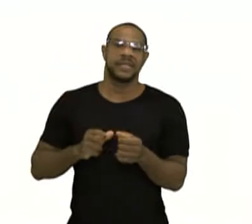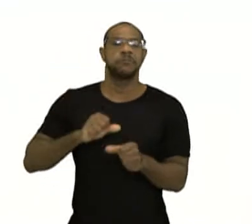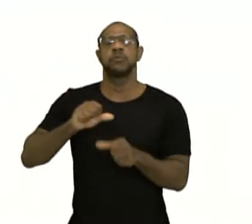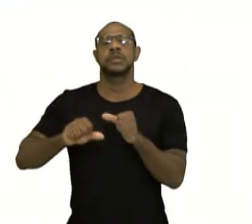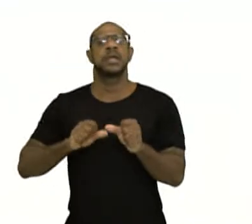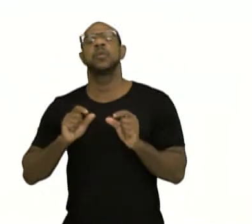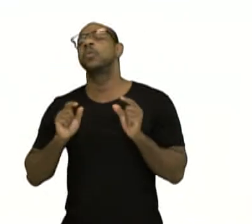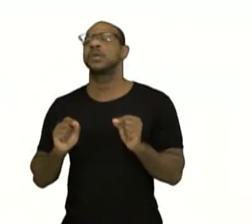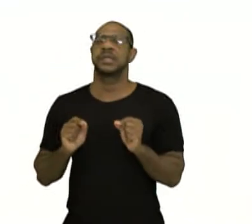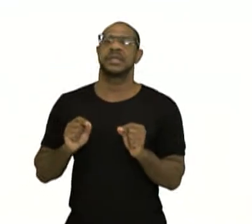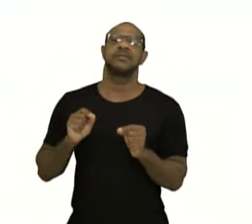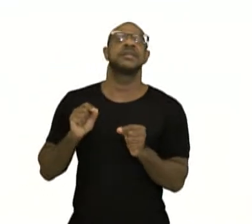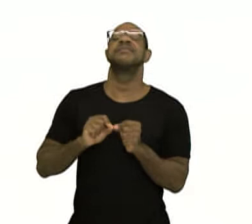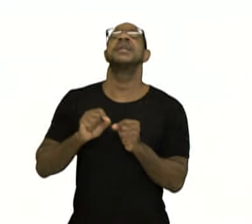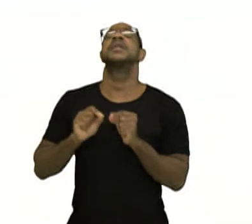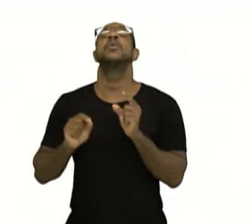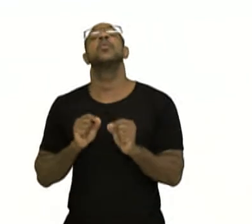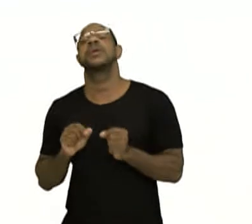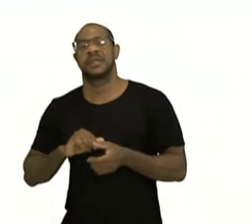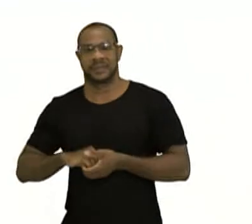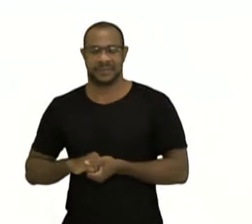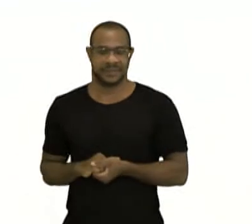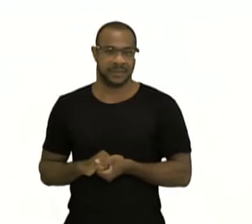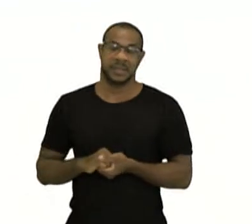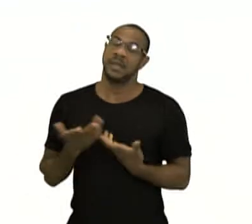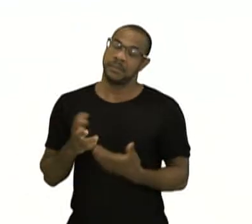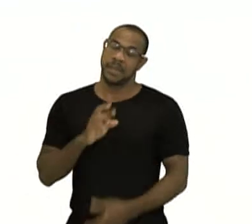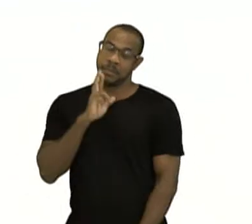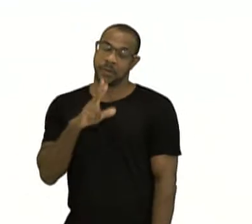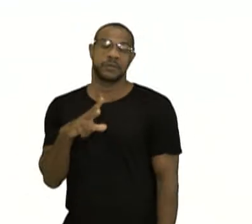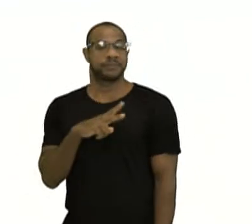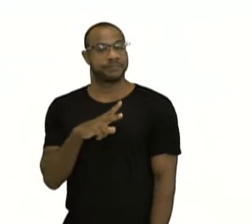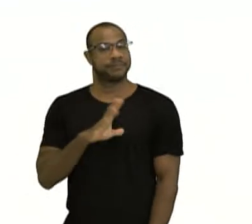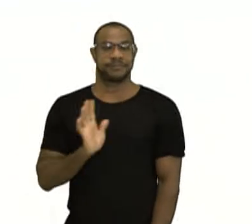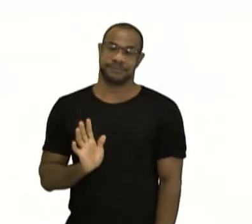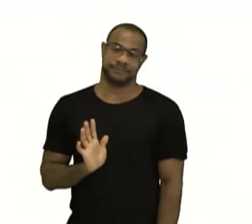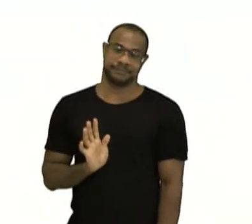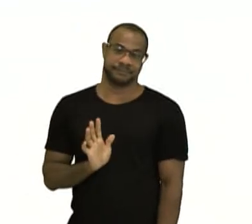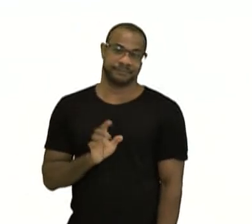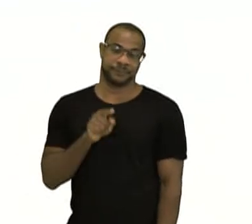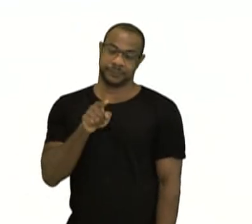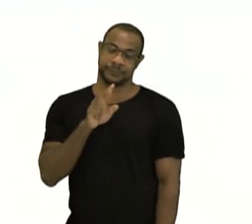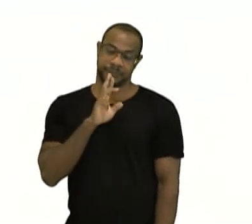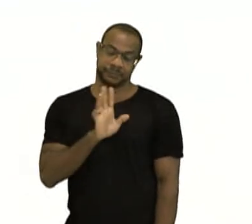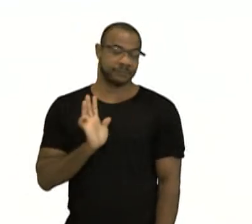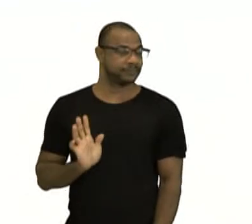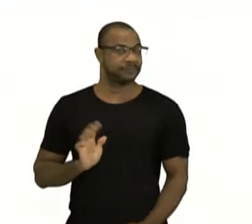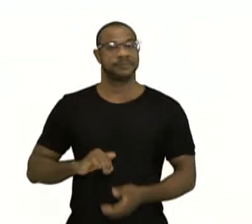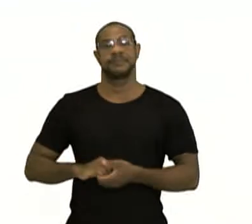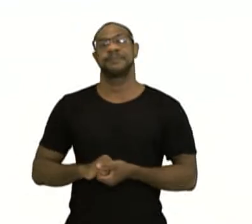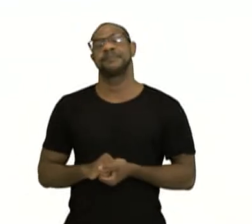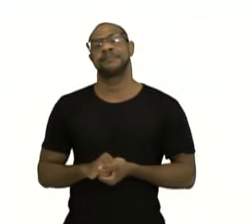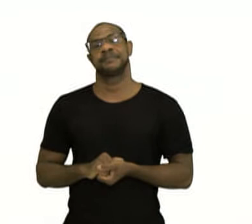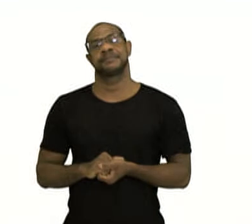com o seu tempo? É uma resposta pessoal. Exemplo de resposta. Eu